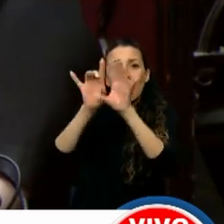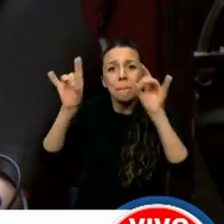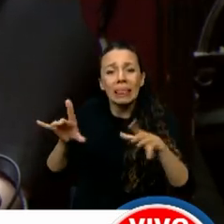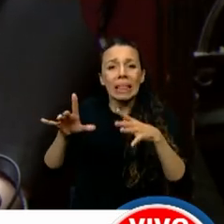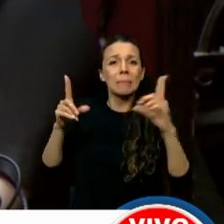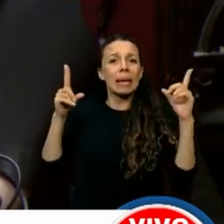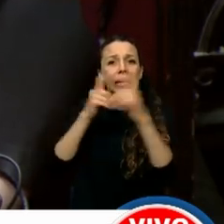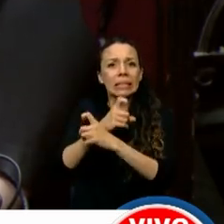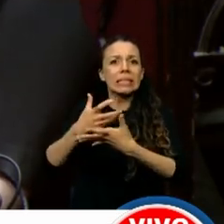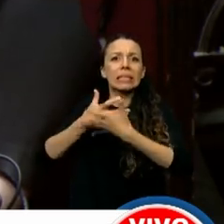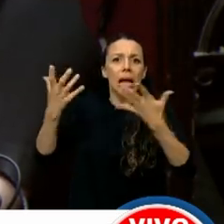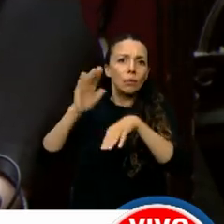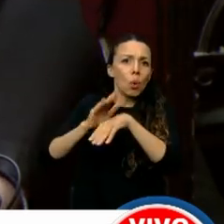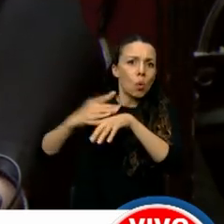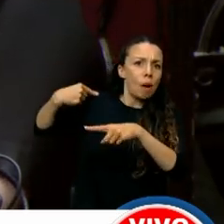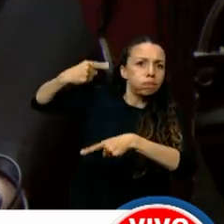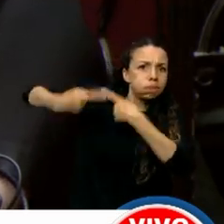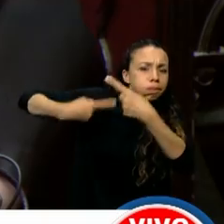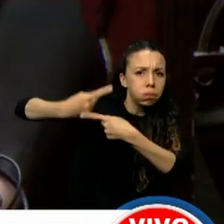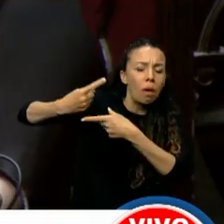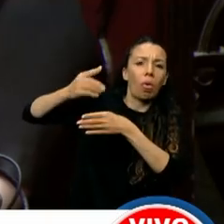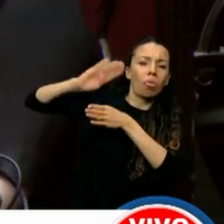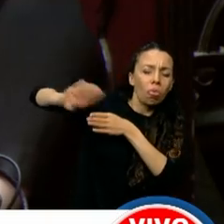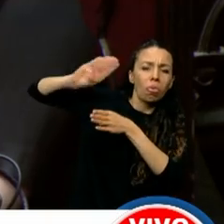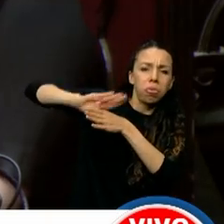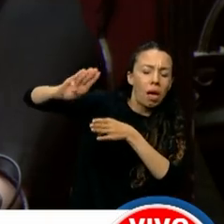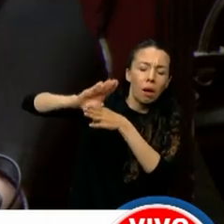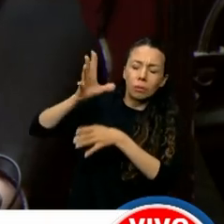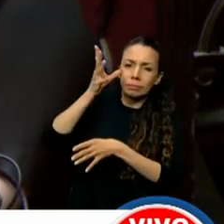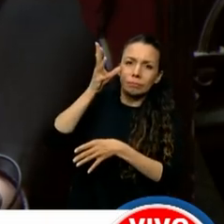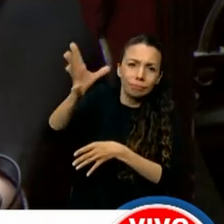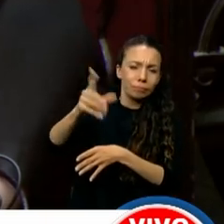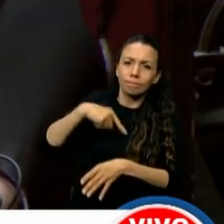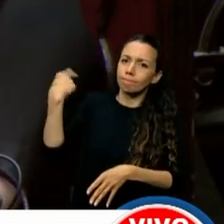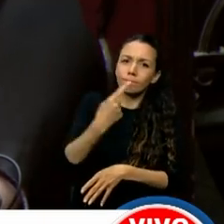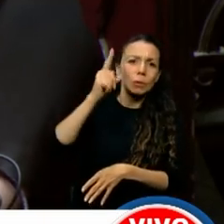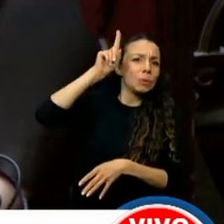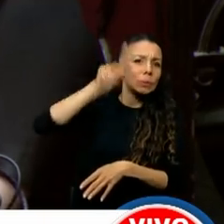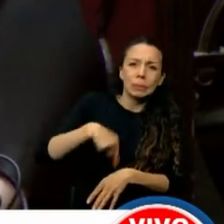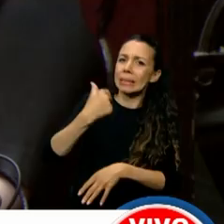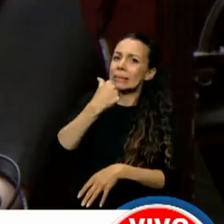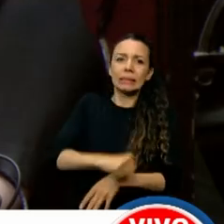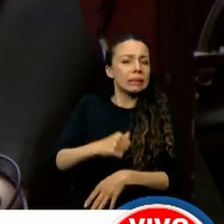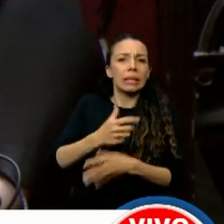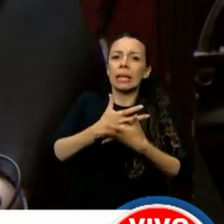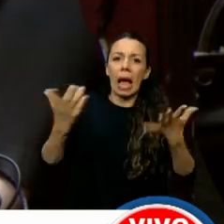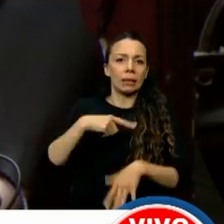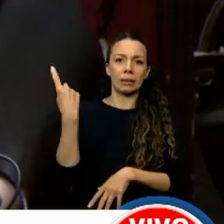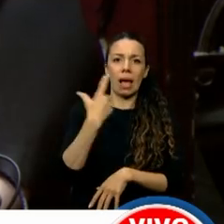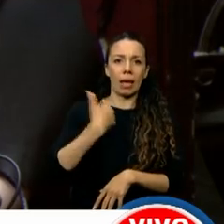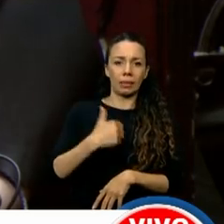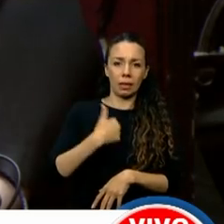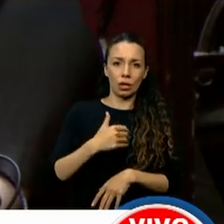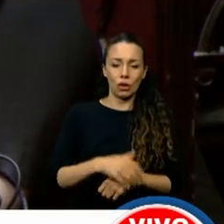está herencia del endeudamiento vil que tanto dolor causa y nos causará los argentinos